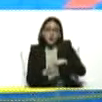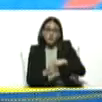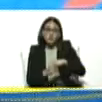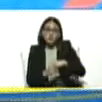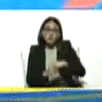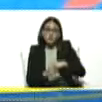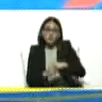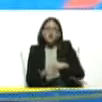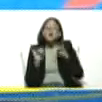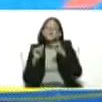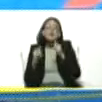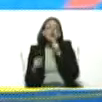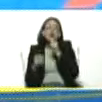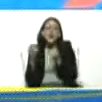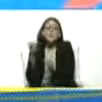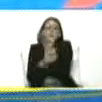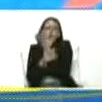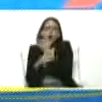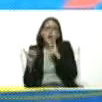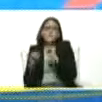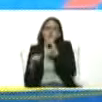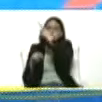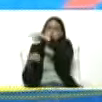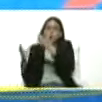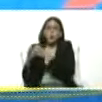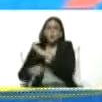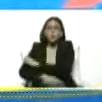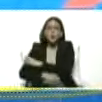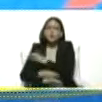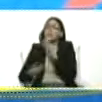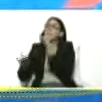Producto de las sanciones, de la guerra económica,